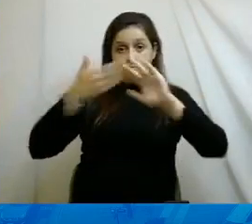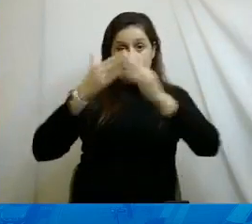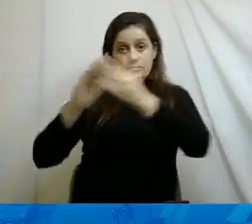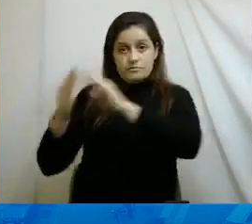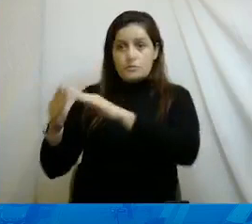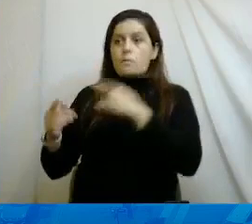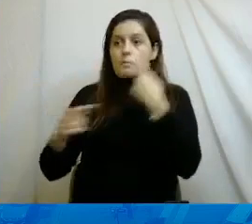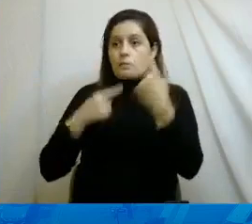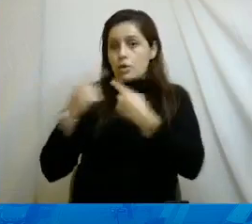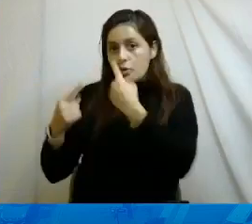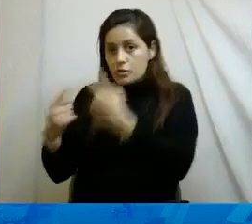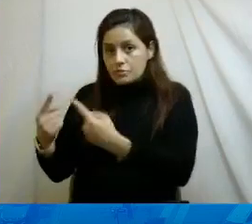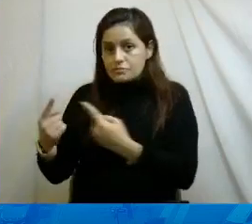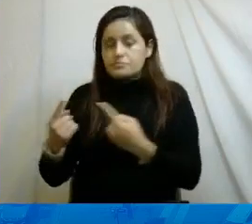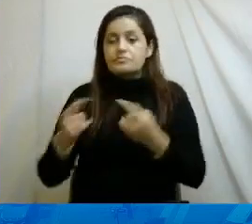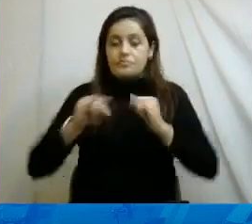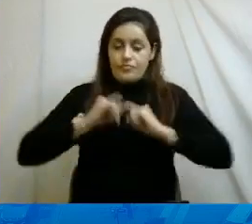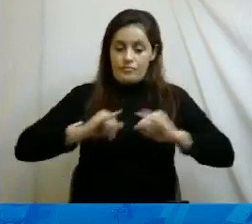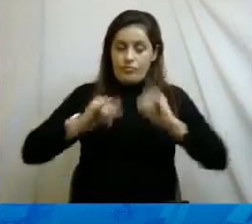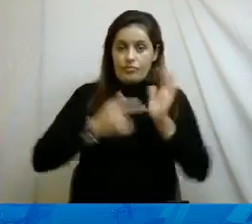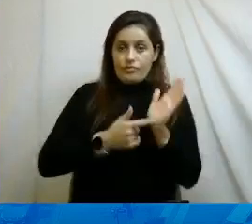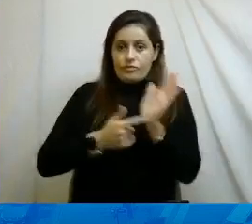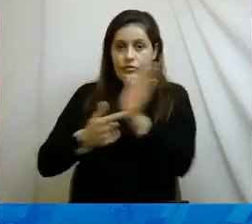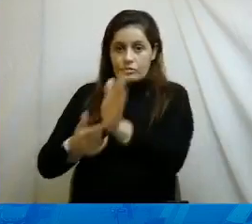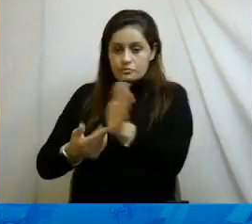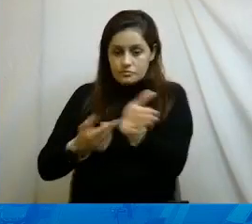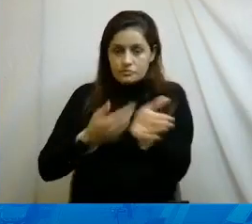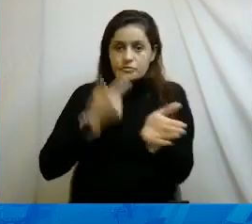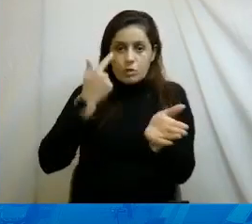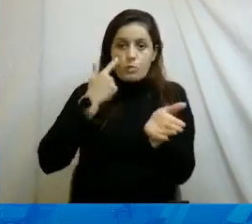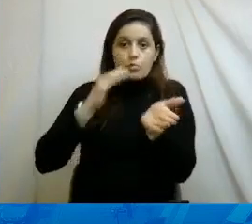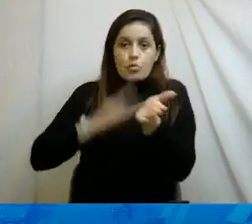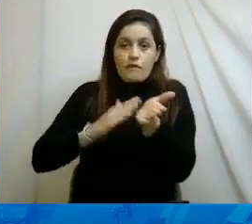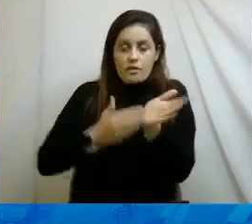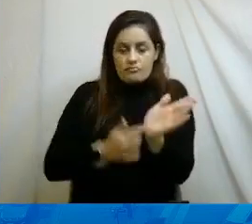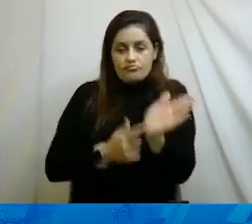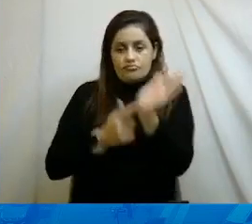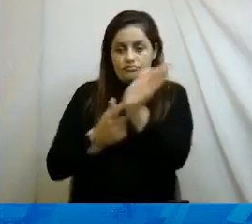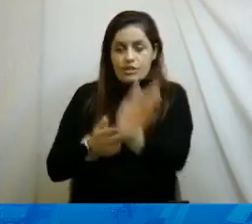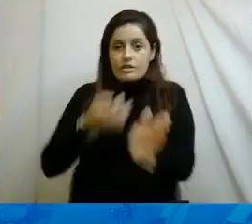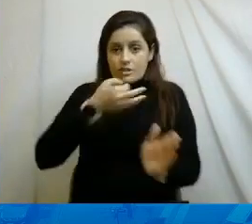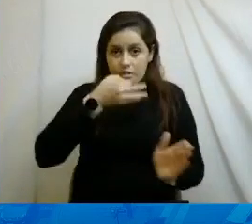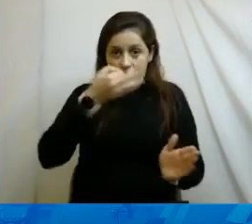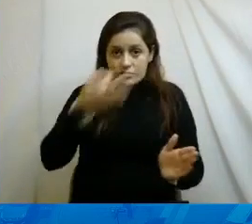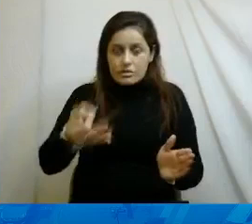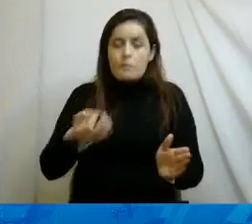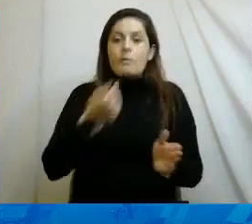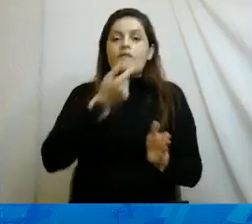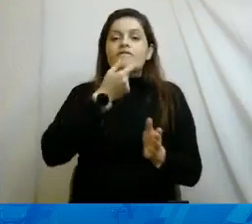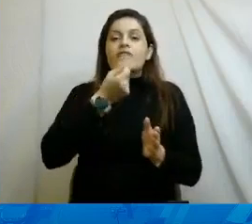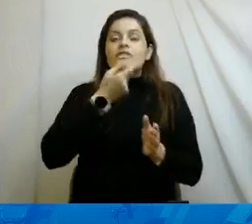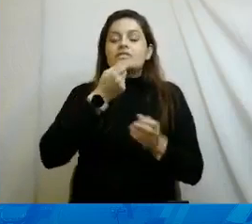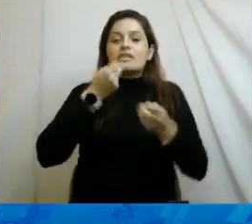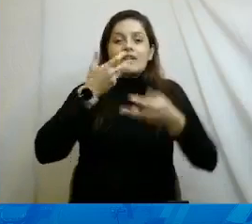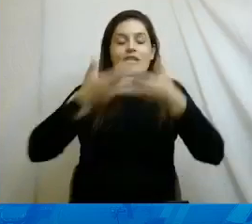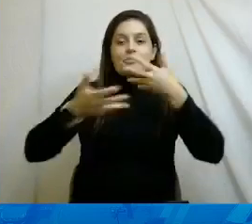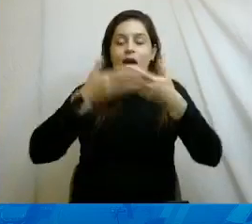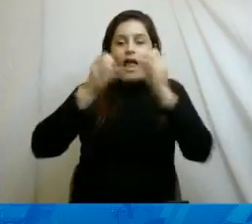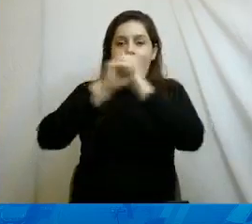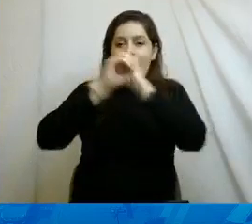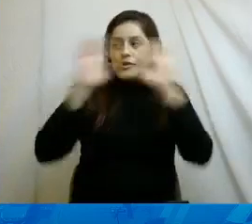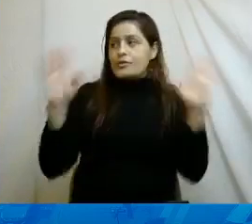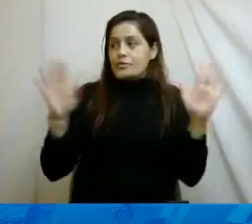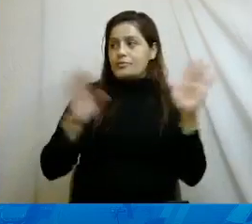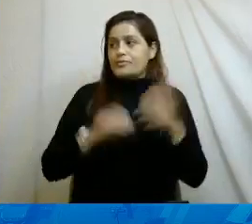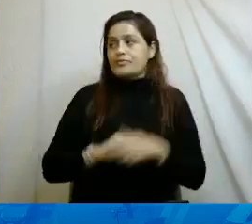las preguntas, se presenten los informes, se justifique lo que uno dice, así le damos mayor transparencia al proceso.